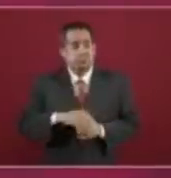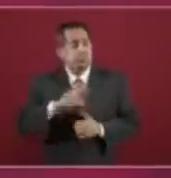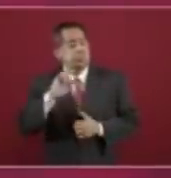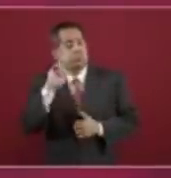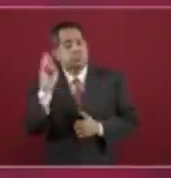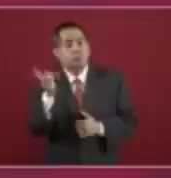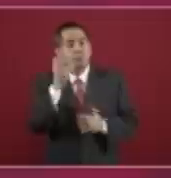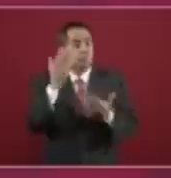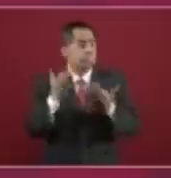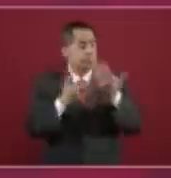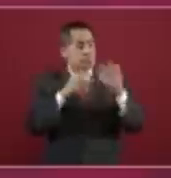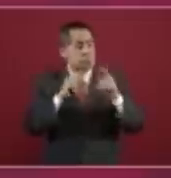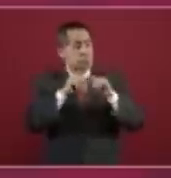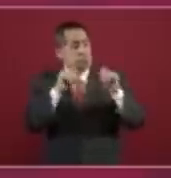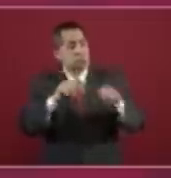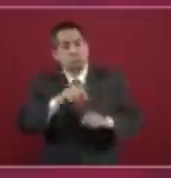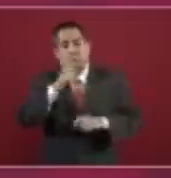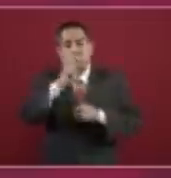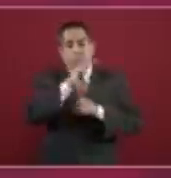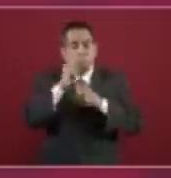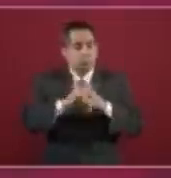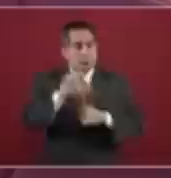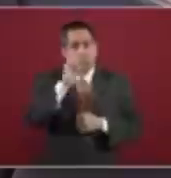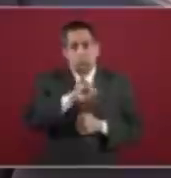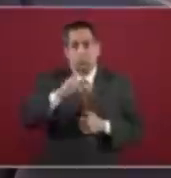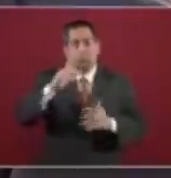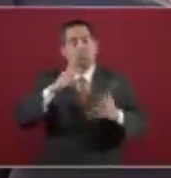estudiar en una universidad del extranjero famosa,